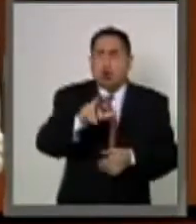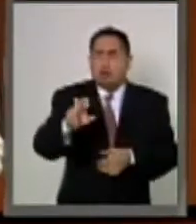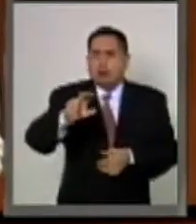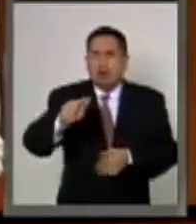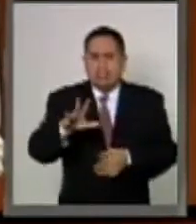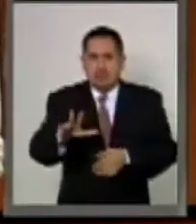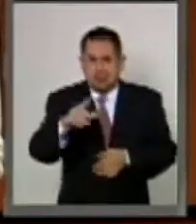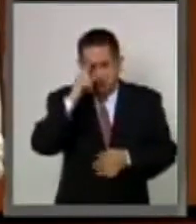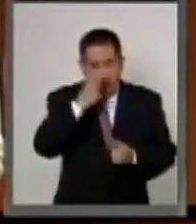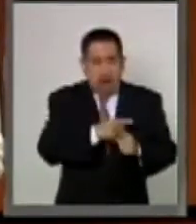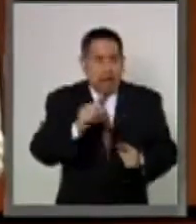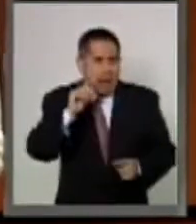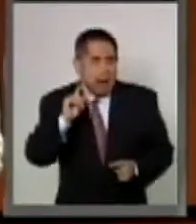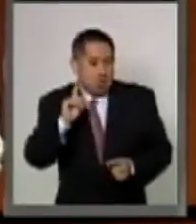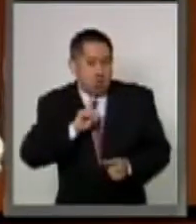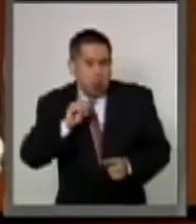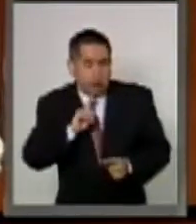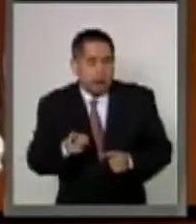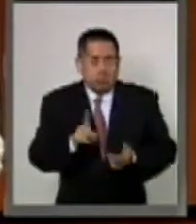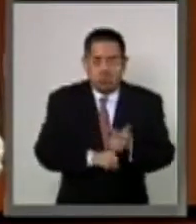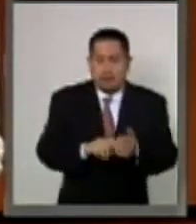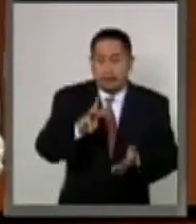8.285 fueron para mujeres y